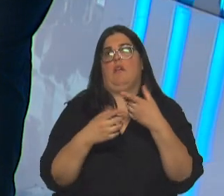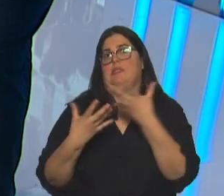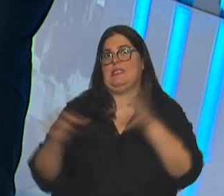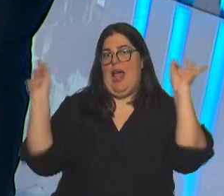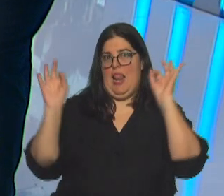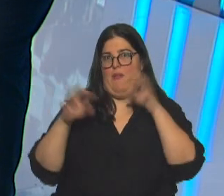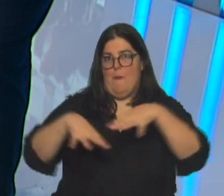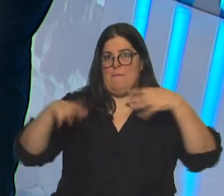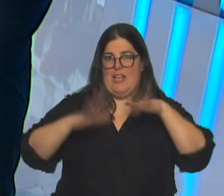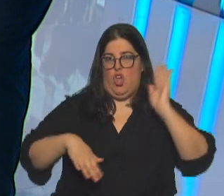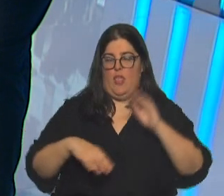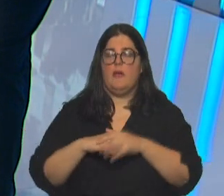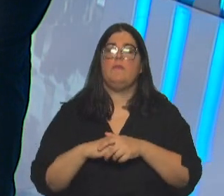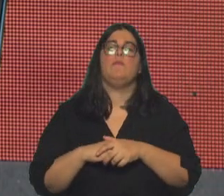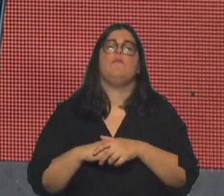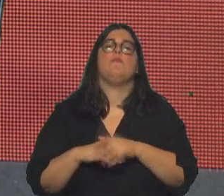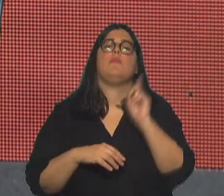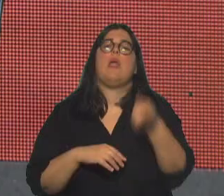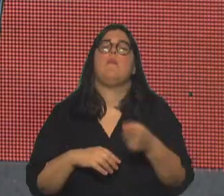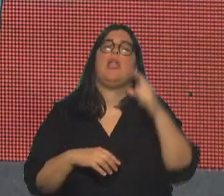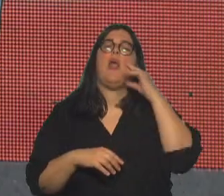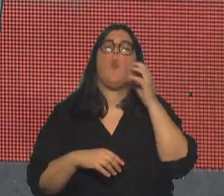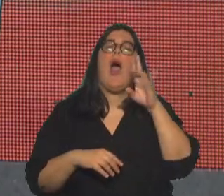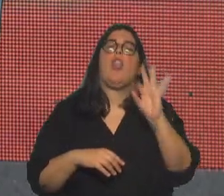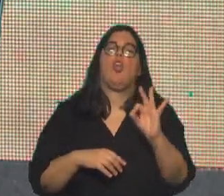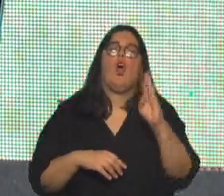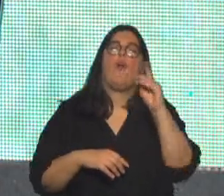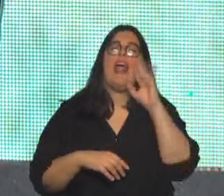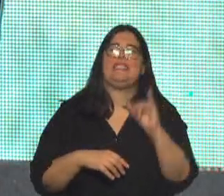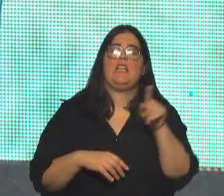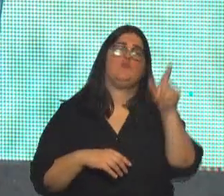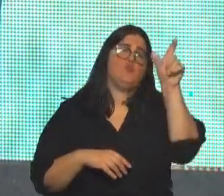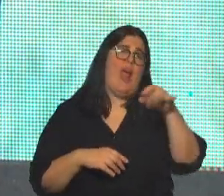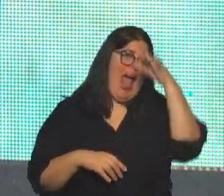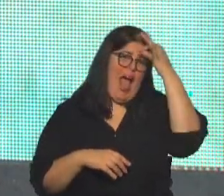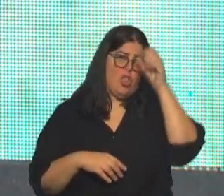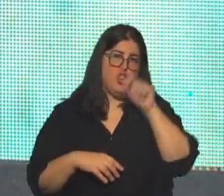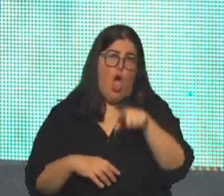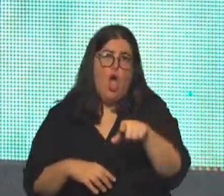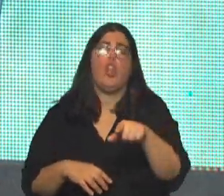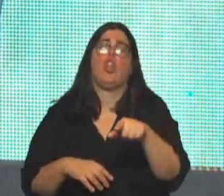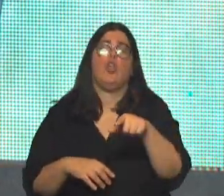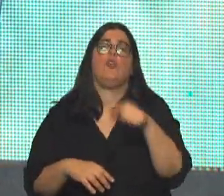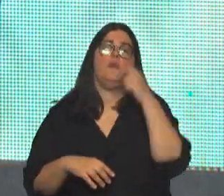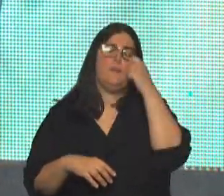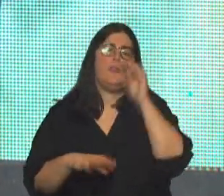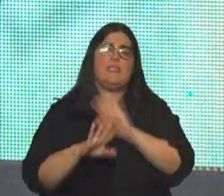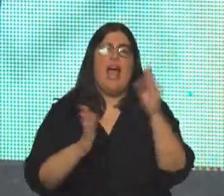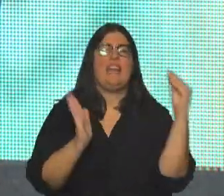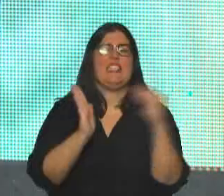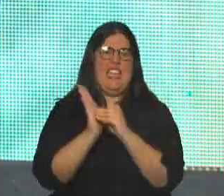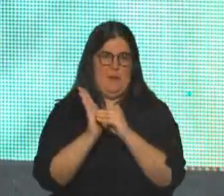inscribió como candidato independiente Eduardo Verástegui, que es un actor y que está bien relacionado a lo que sería la